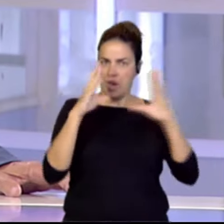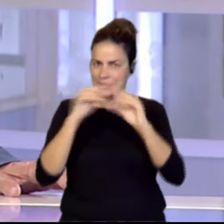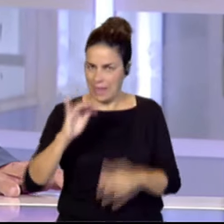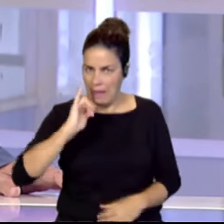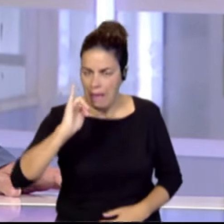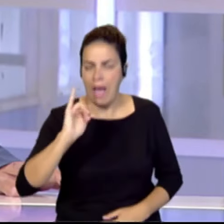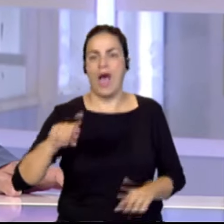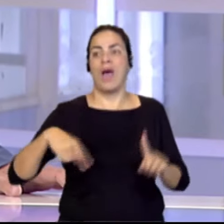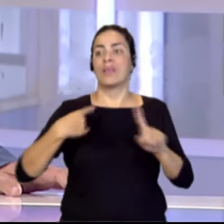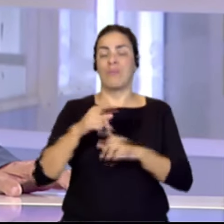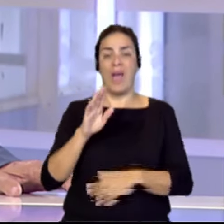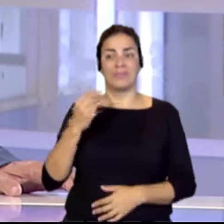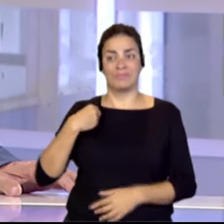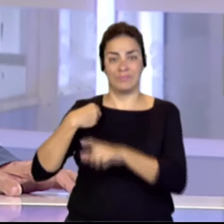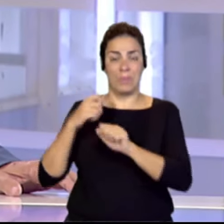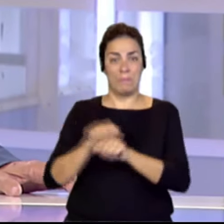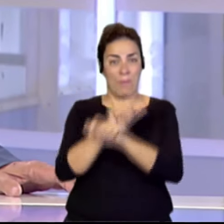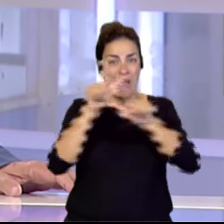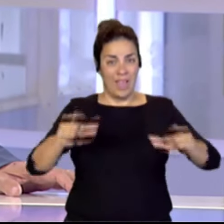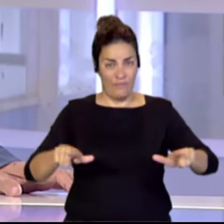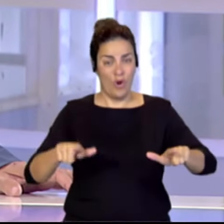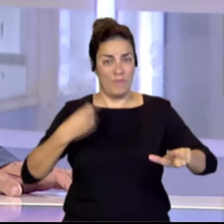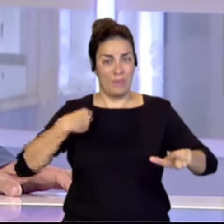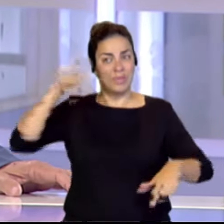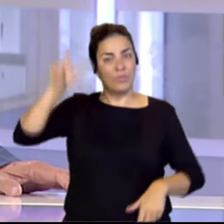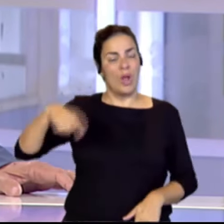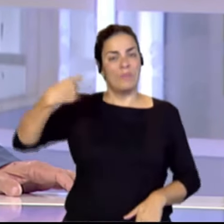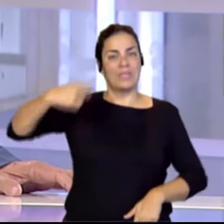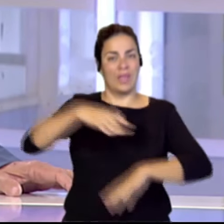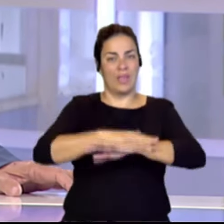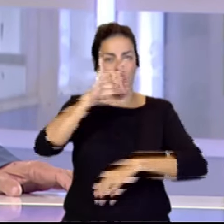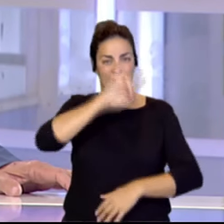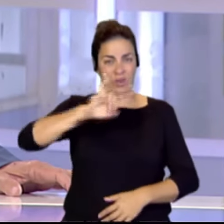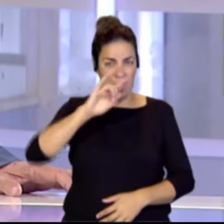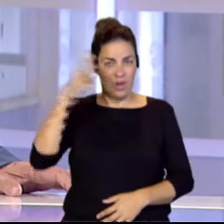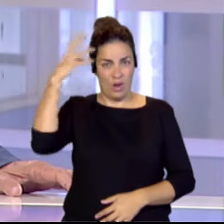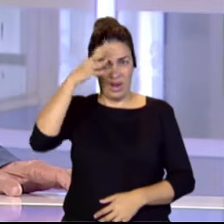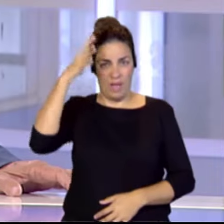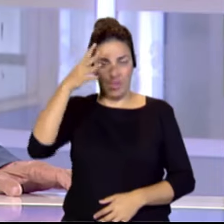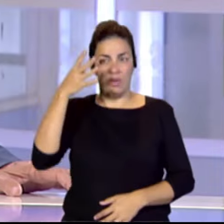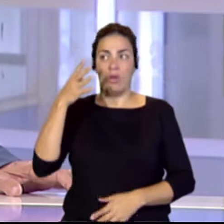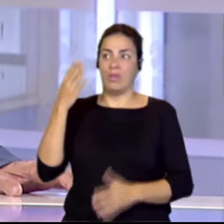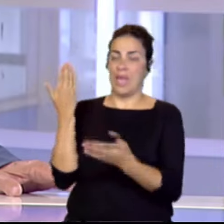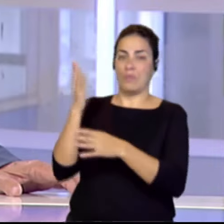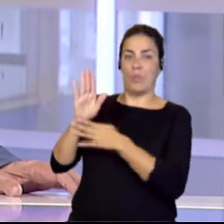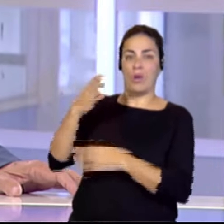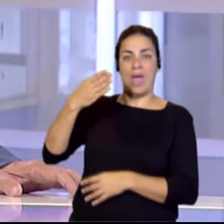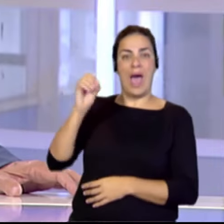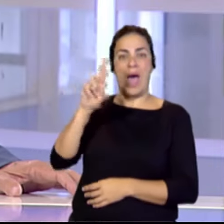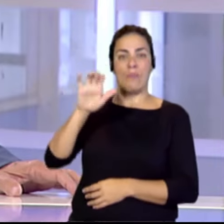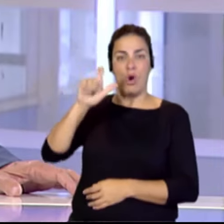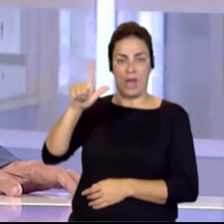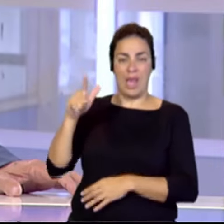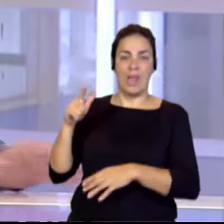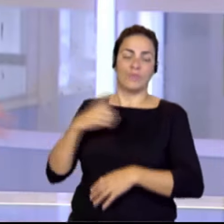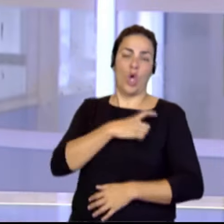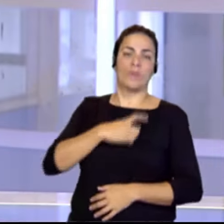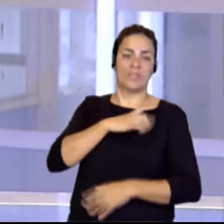plataforma que acaba de de proponer el presidente del gobierno Canarias Fernando clavijo AB borrel el comisario de exteriores de la Unión